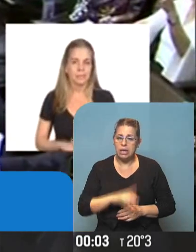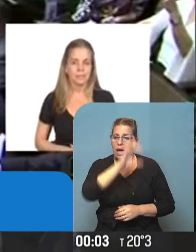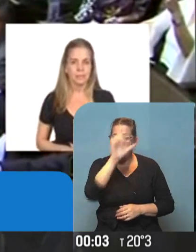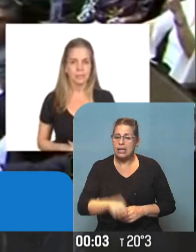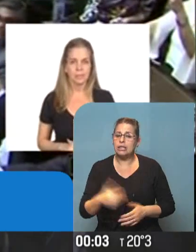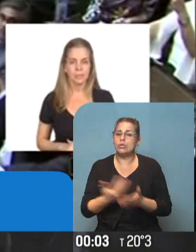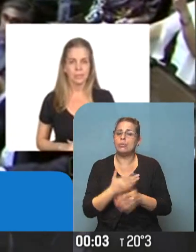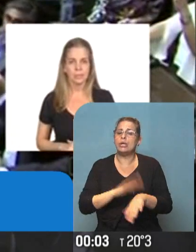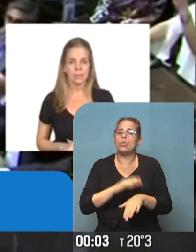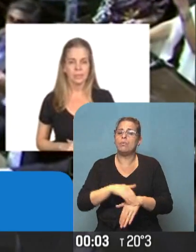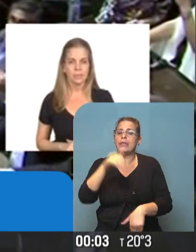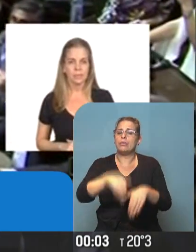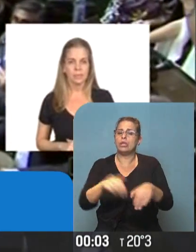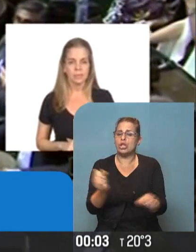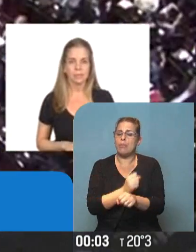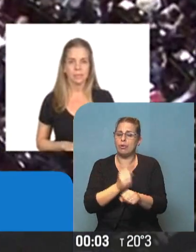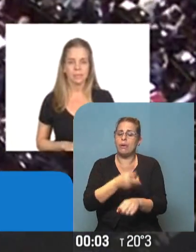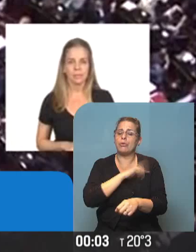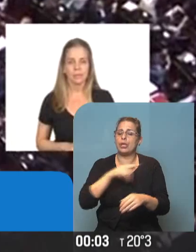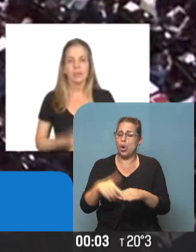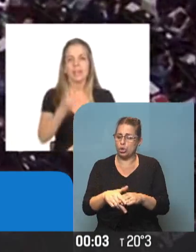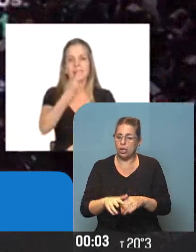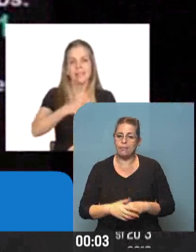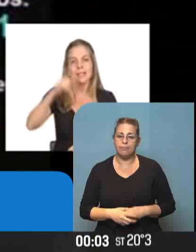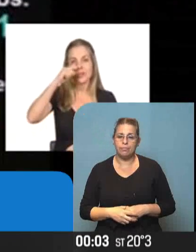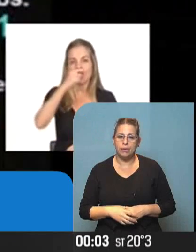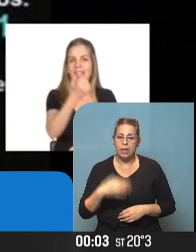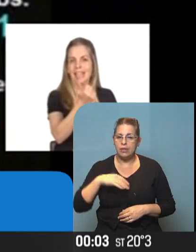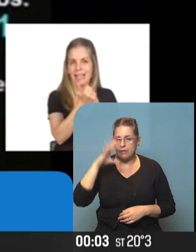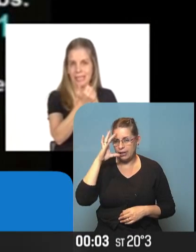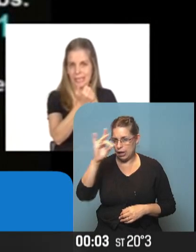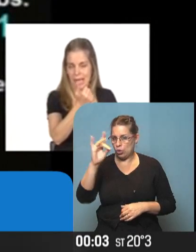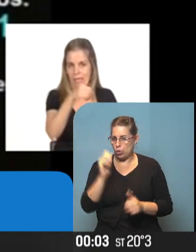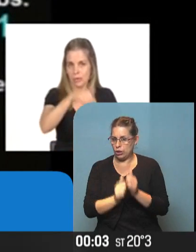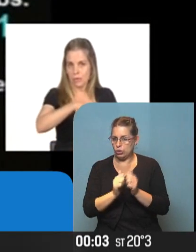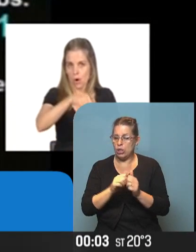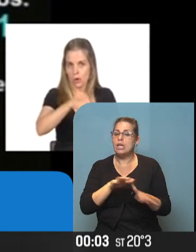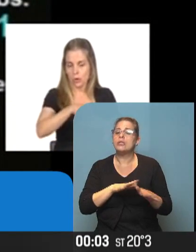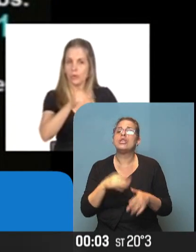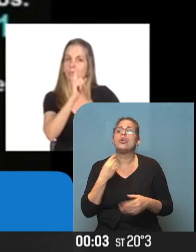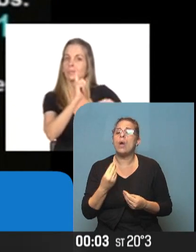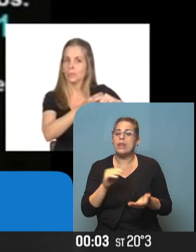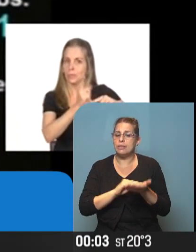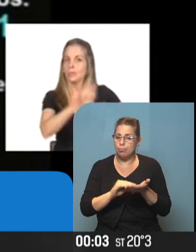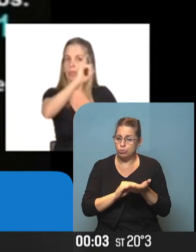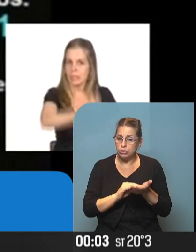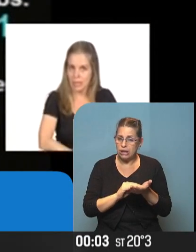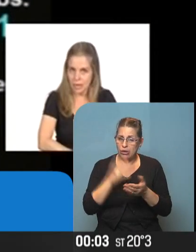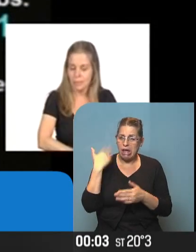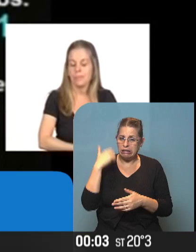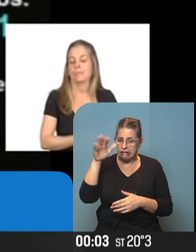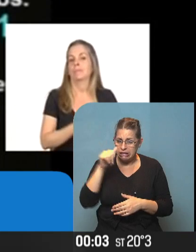República. Irreparable. Debe ser un récord histórico el hecho de que un diputado, al cual ni siquiera se le había